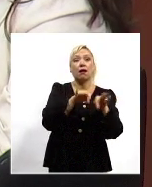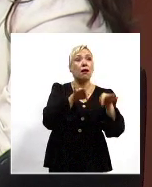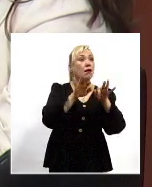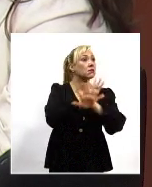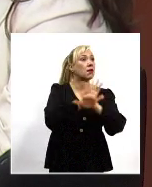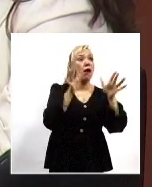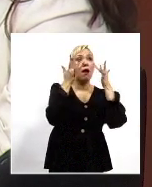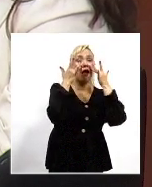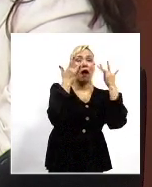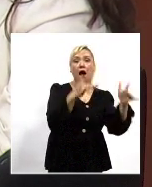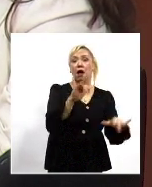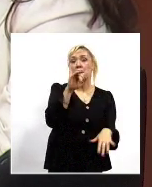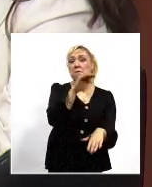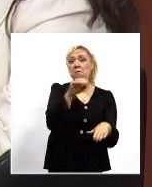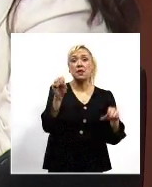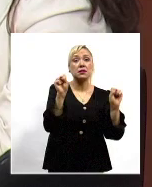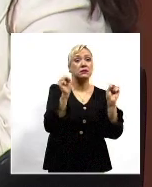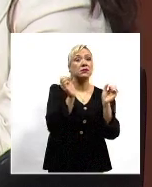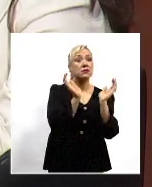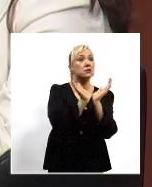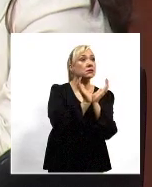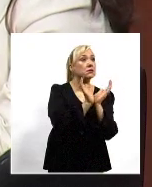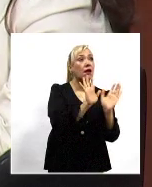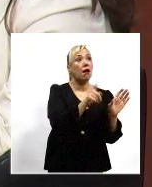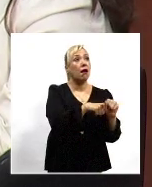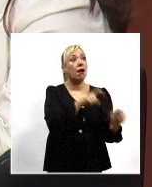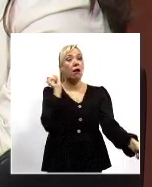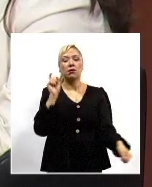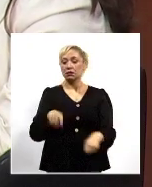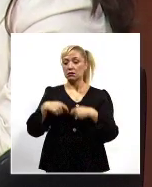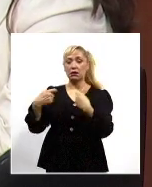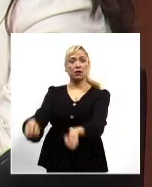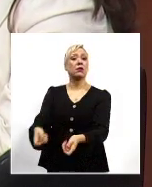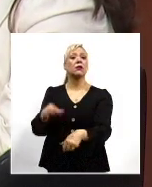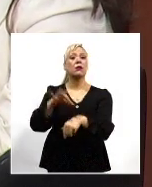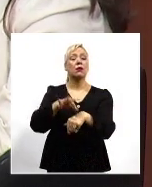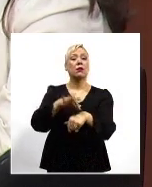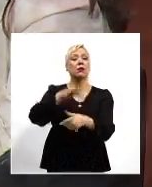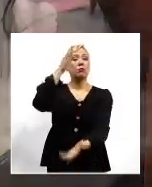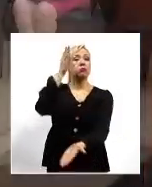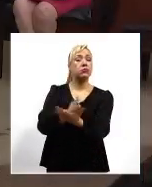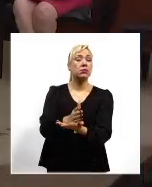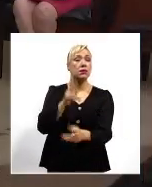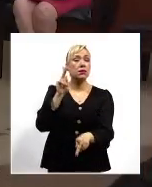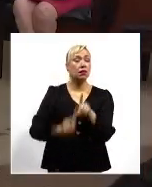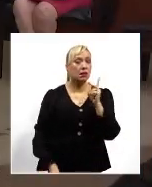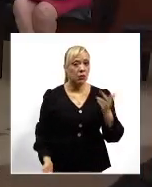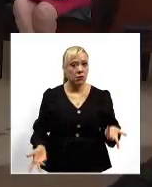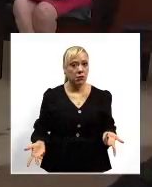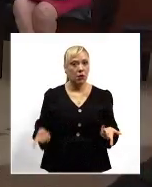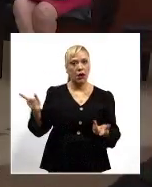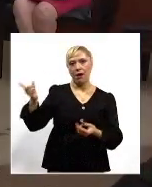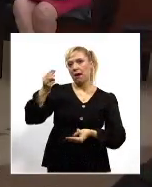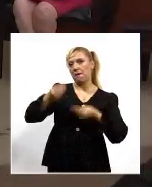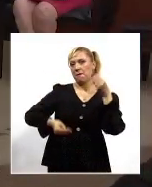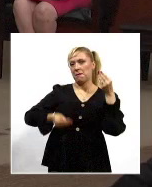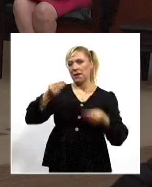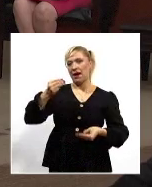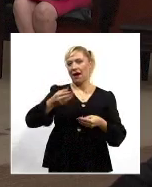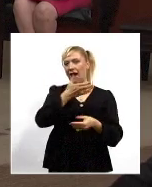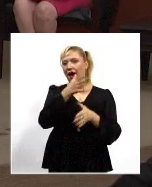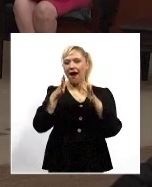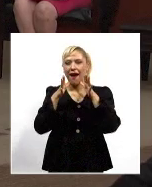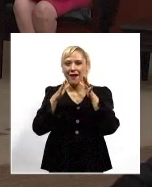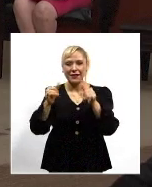al IMSS, en ese momento cesa el derecho al Seguro Social. La magistrada del Tribunal